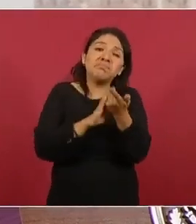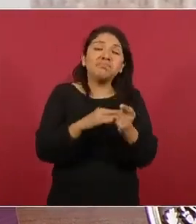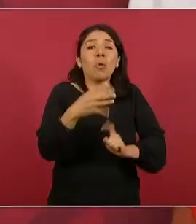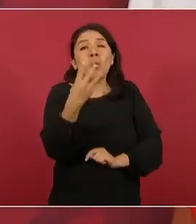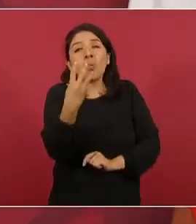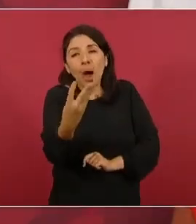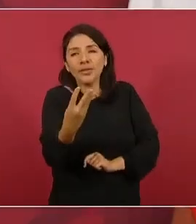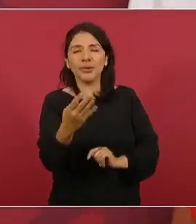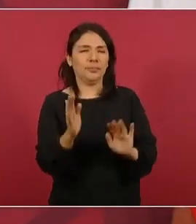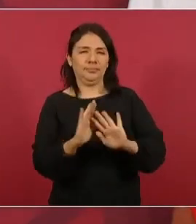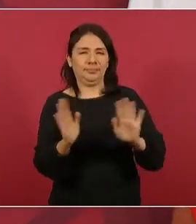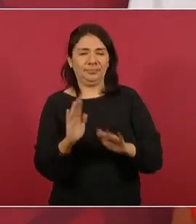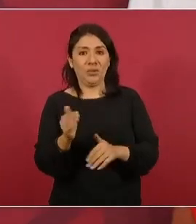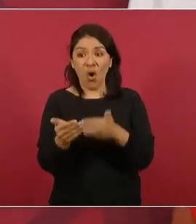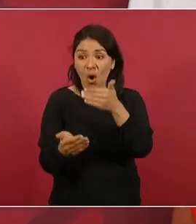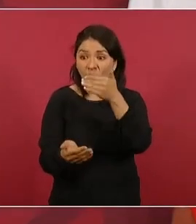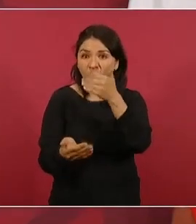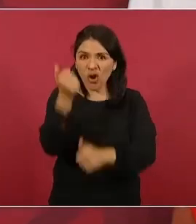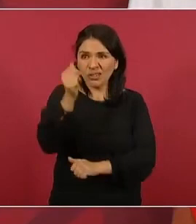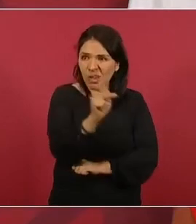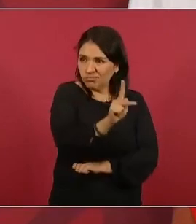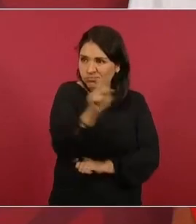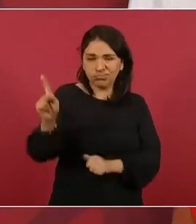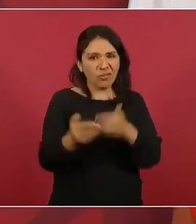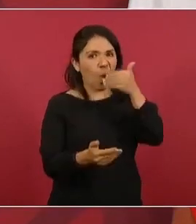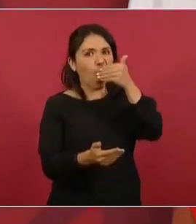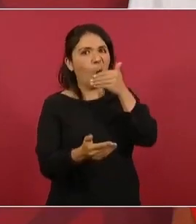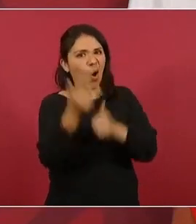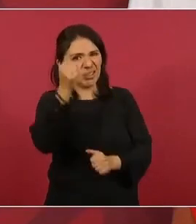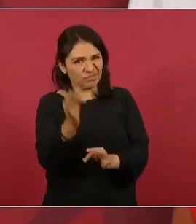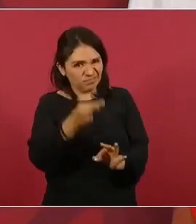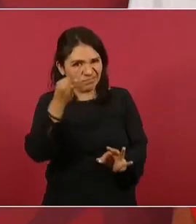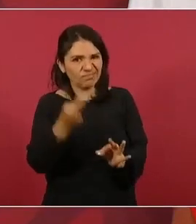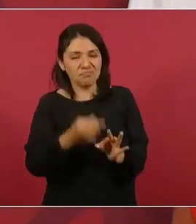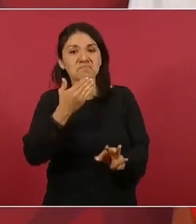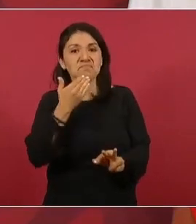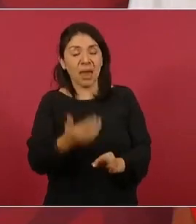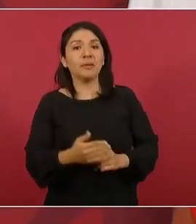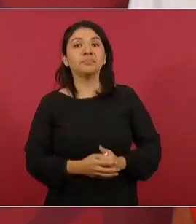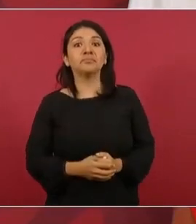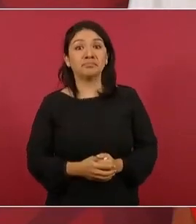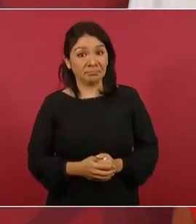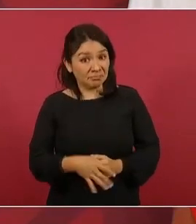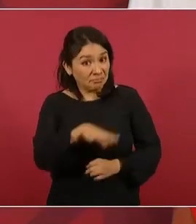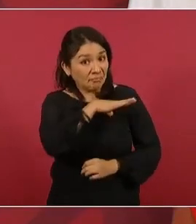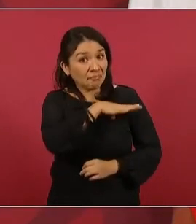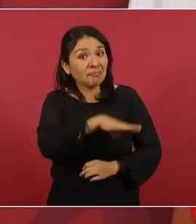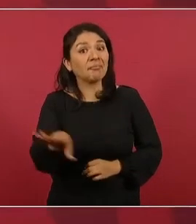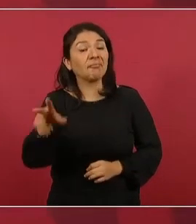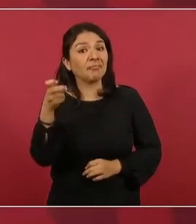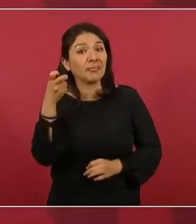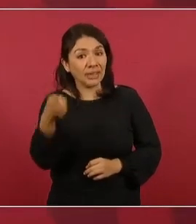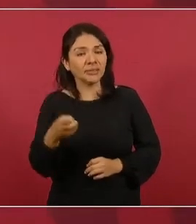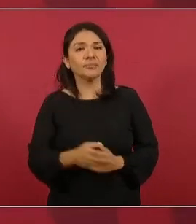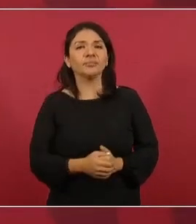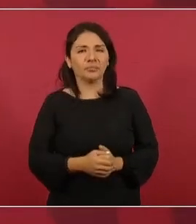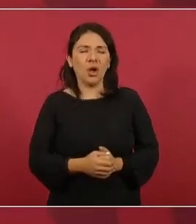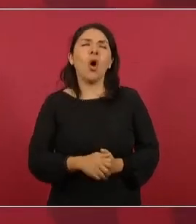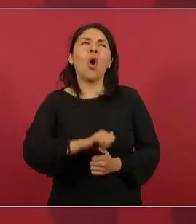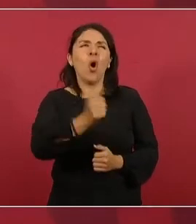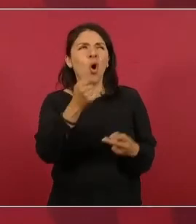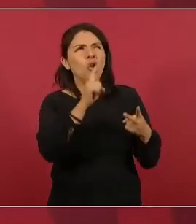de 11 en un caso y de 10 en